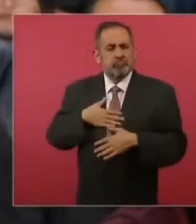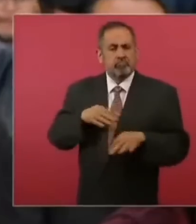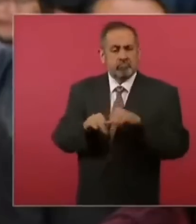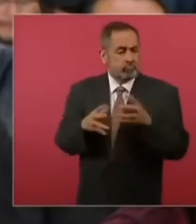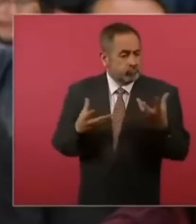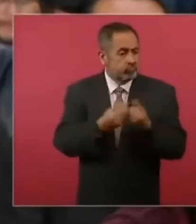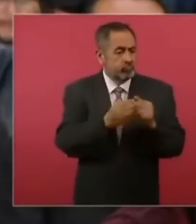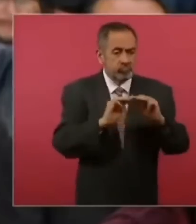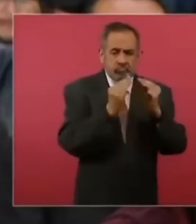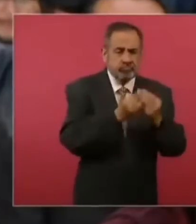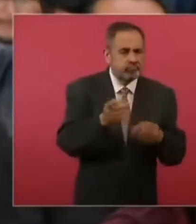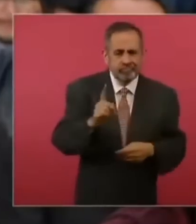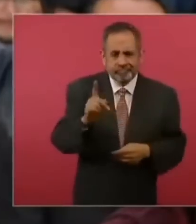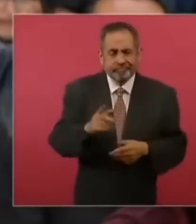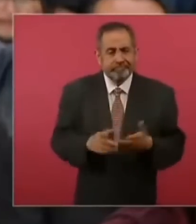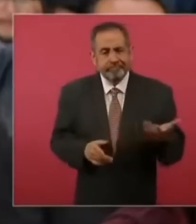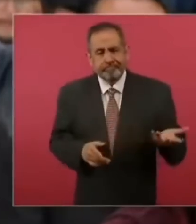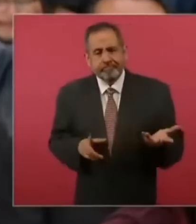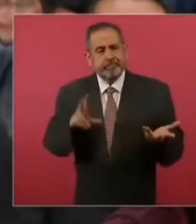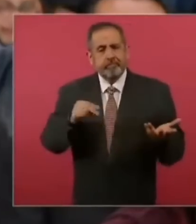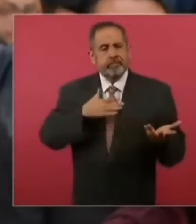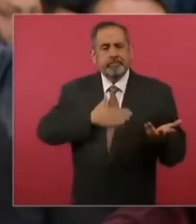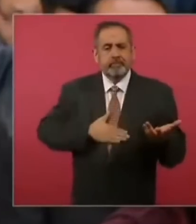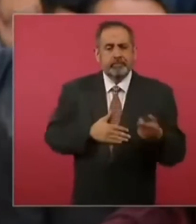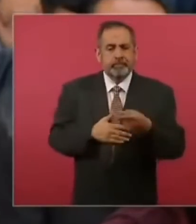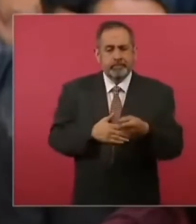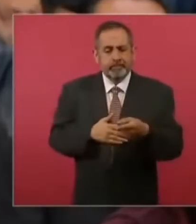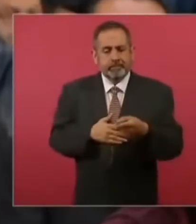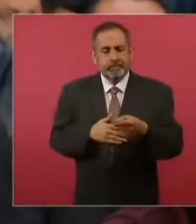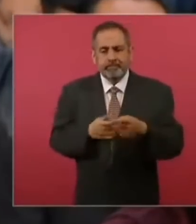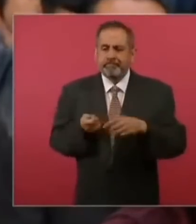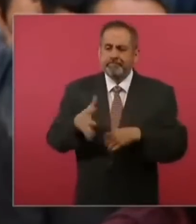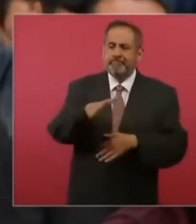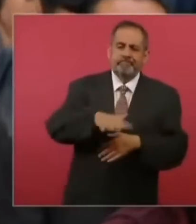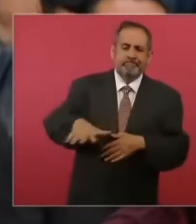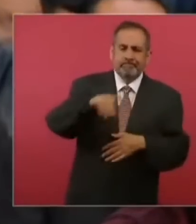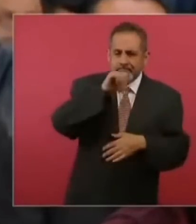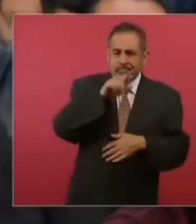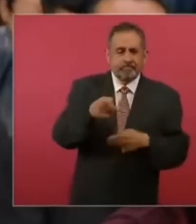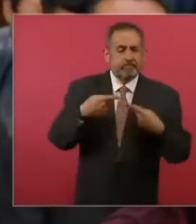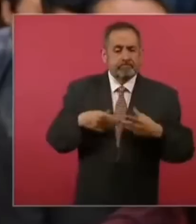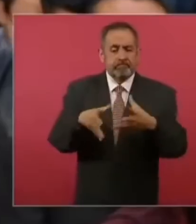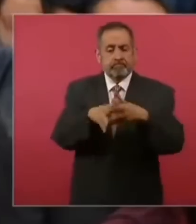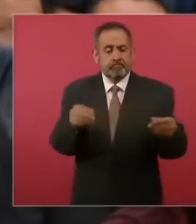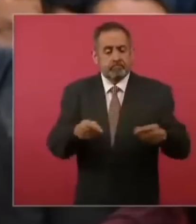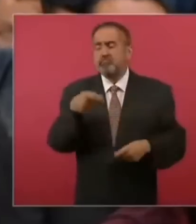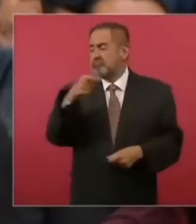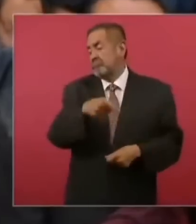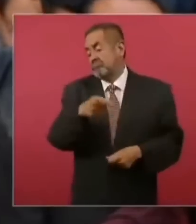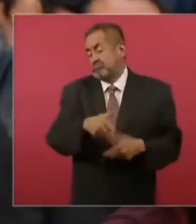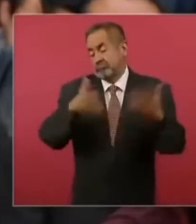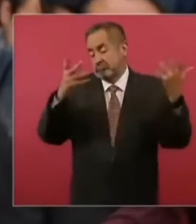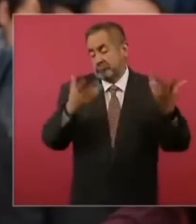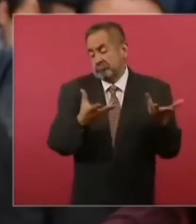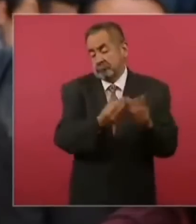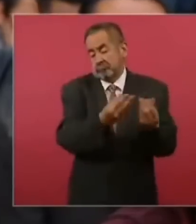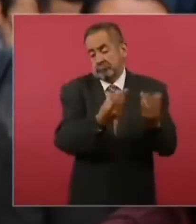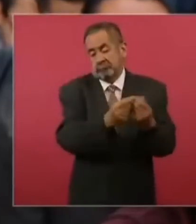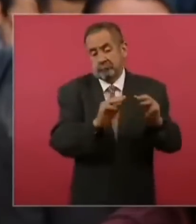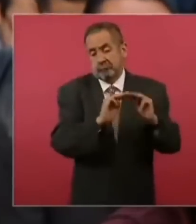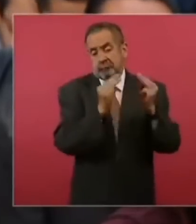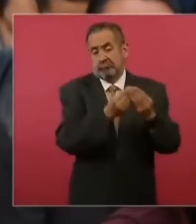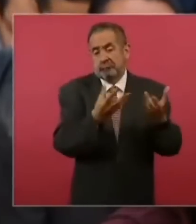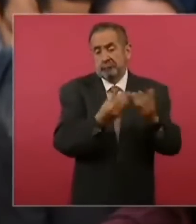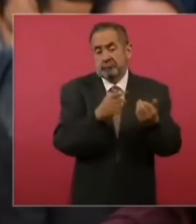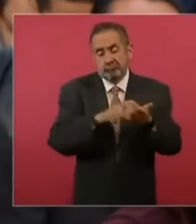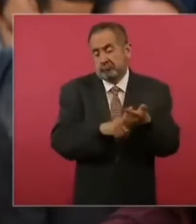con el crimen organizado. Y no es justo que empiece a estigmatizarse a los desaparecidos y digan, pues es que se encargaban o